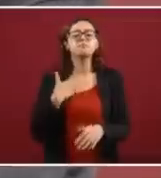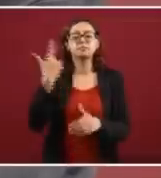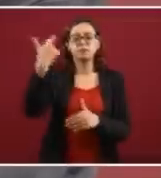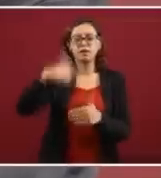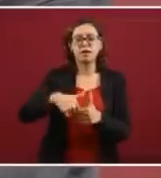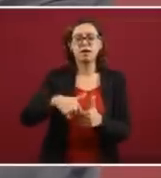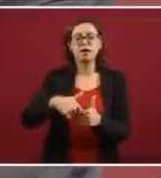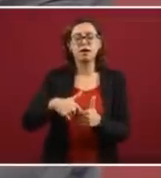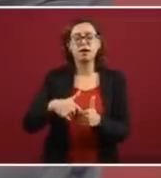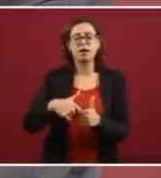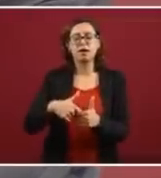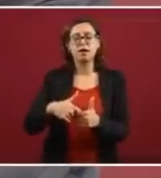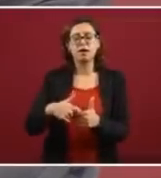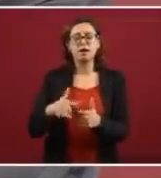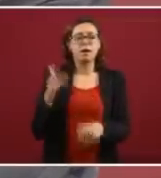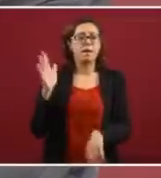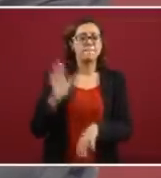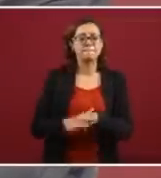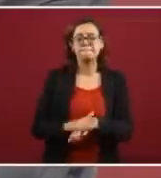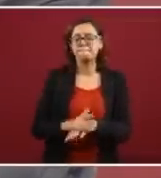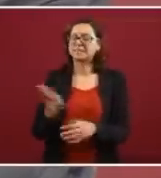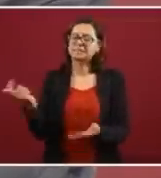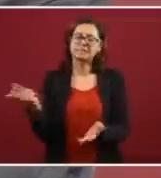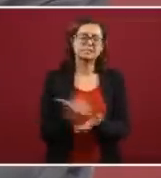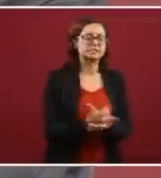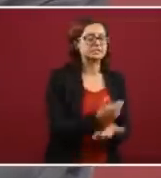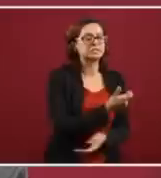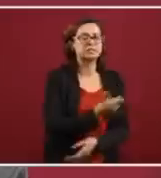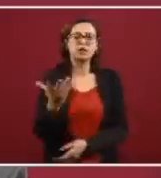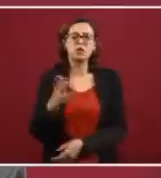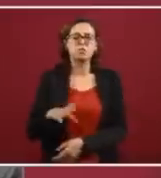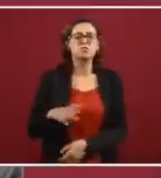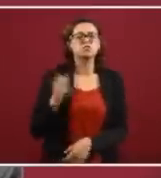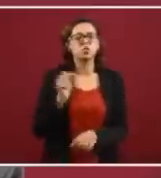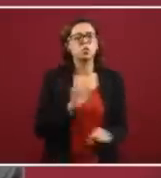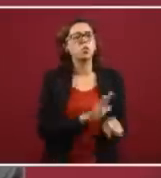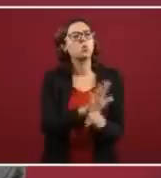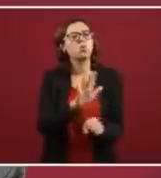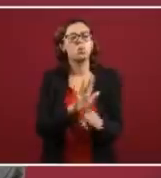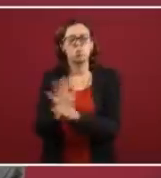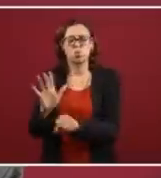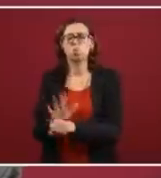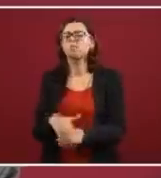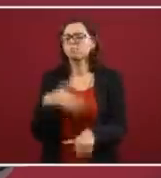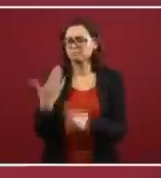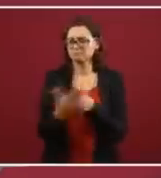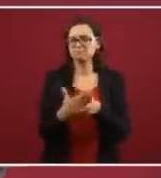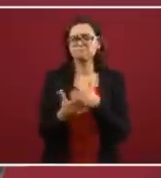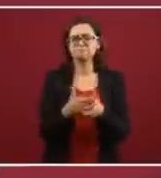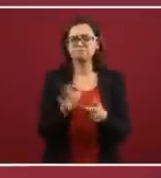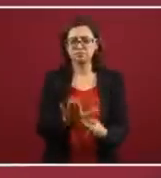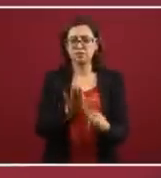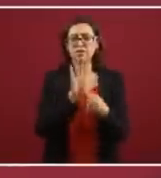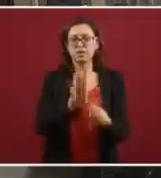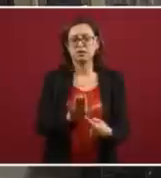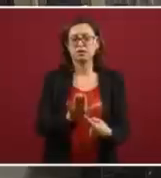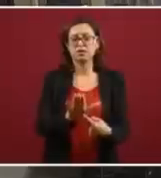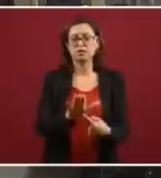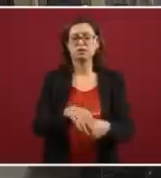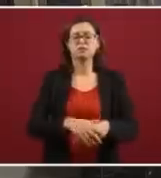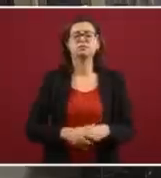se vende a más alto precio el combustible, pero eso lo vamos a dejar